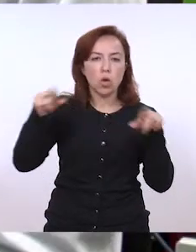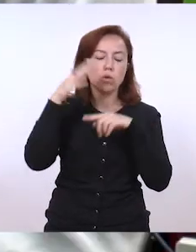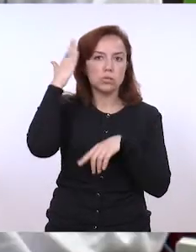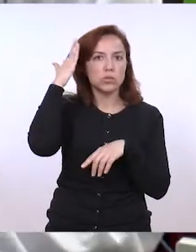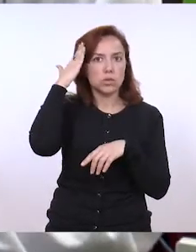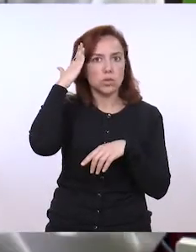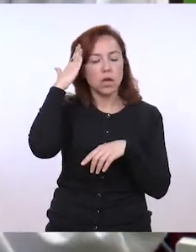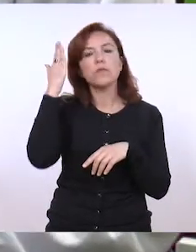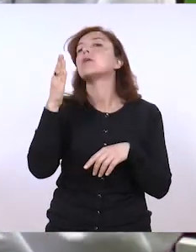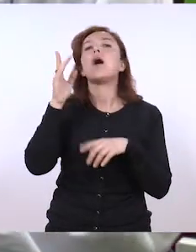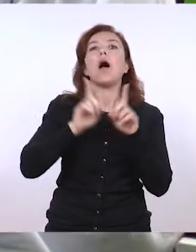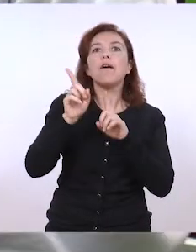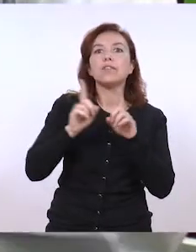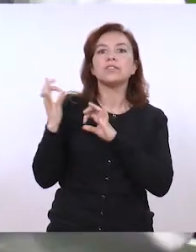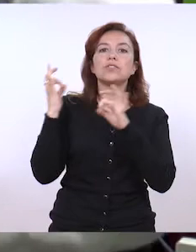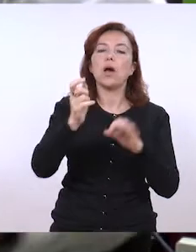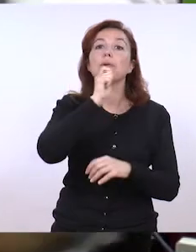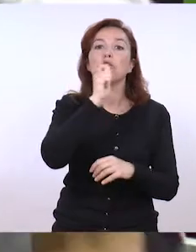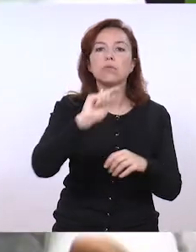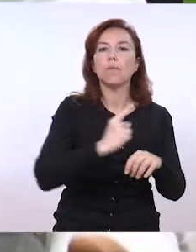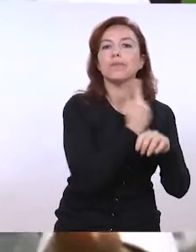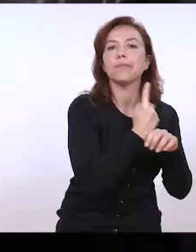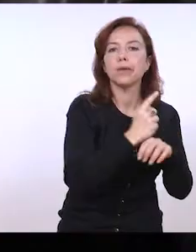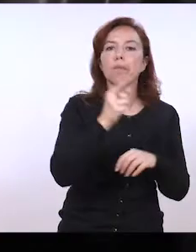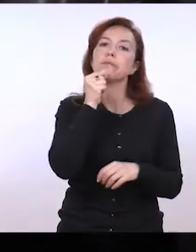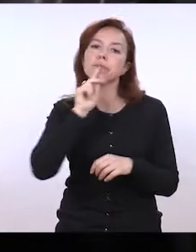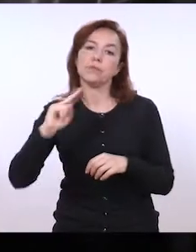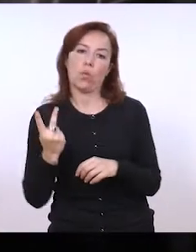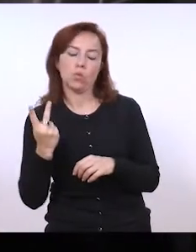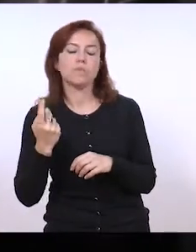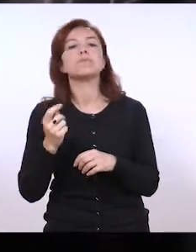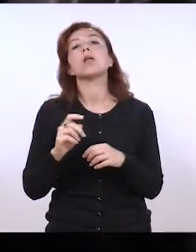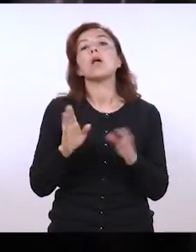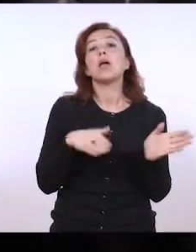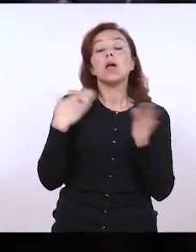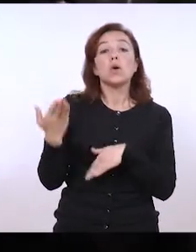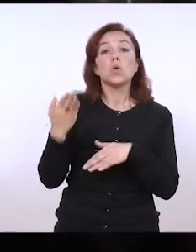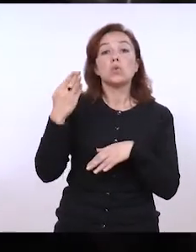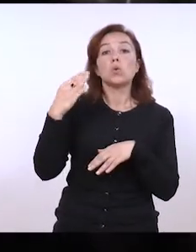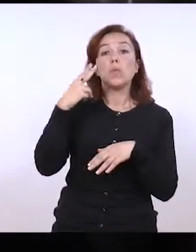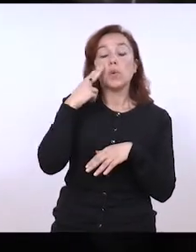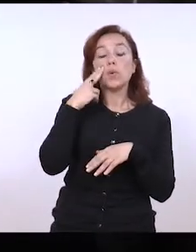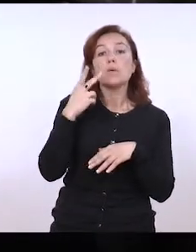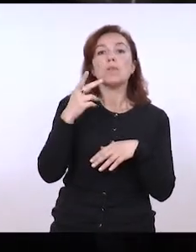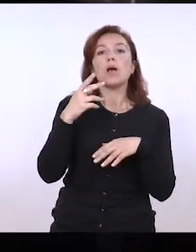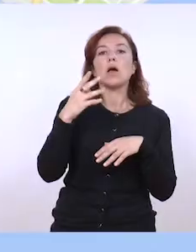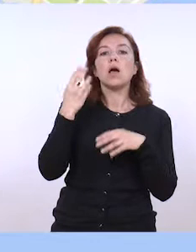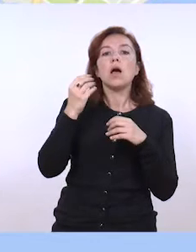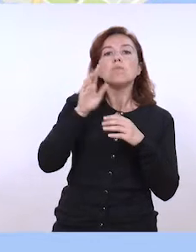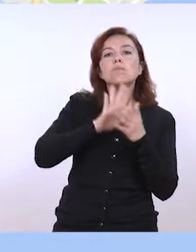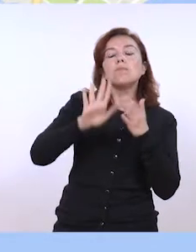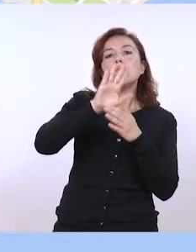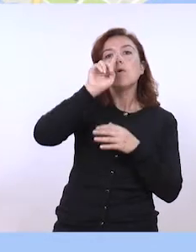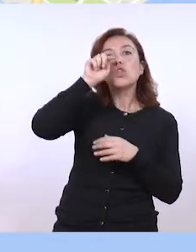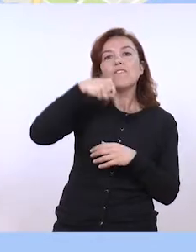conocimiento, que muchas veces llegaba el periodista antes que la policía. Eso por un lado. Y por el otro lado, también teníamos el hecho de que